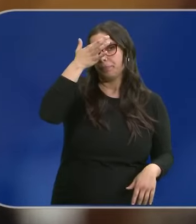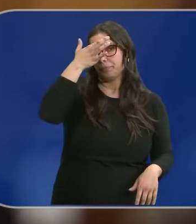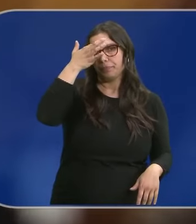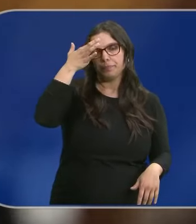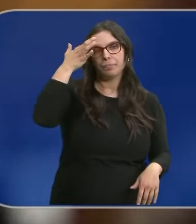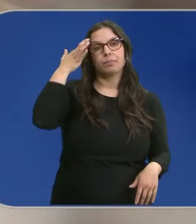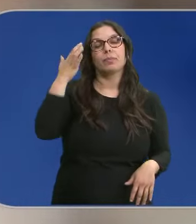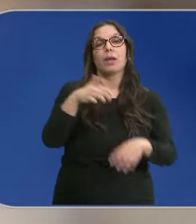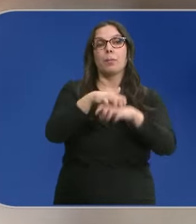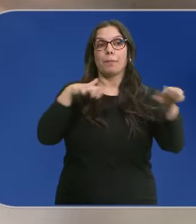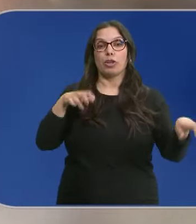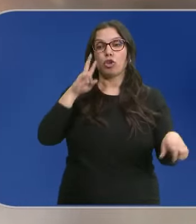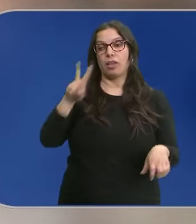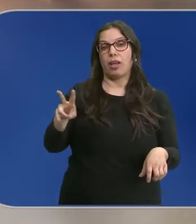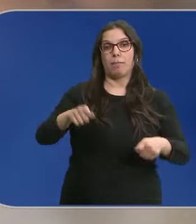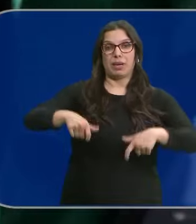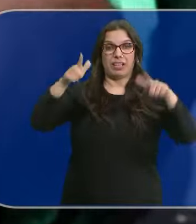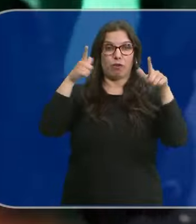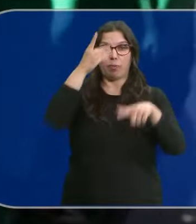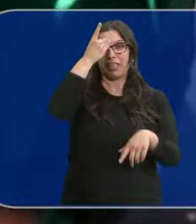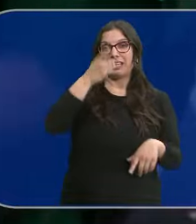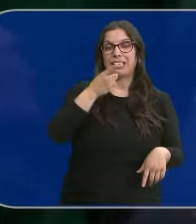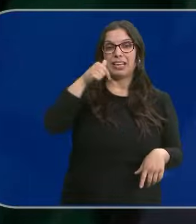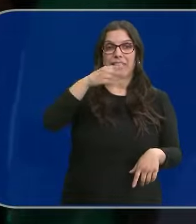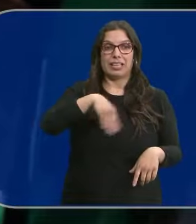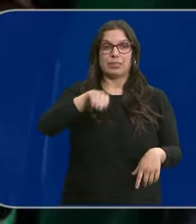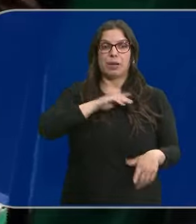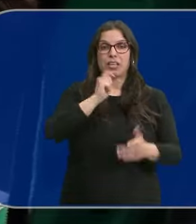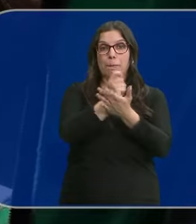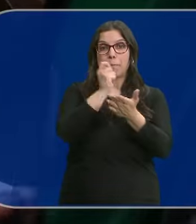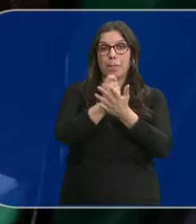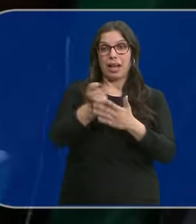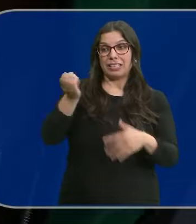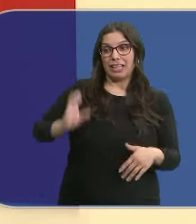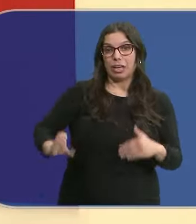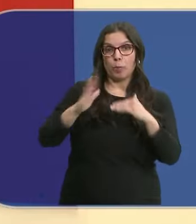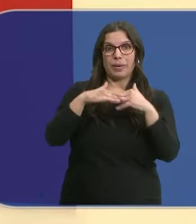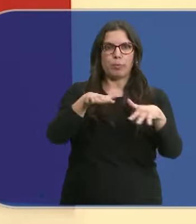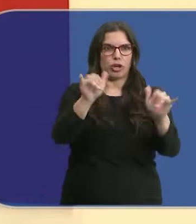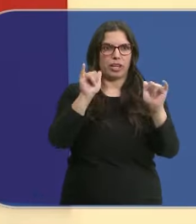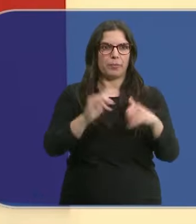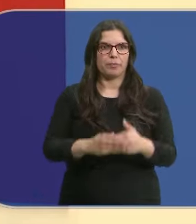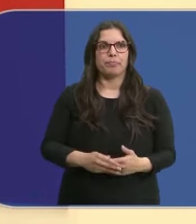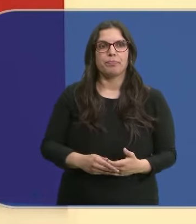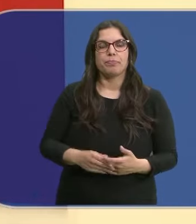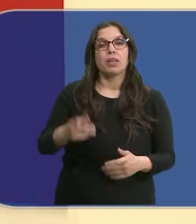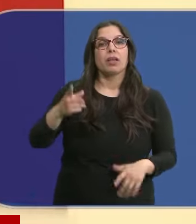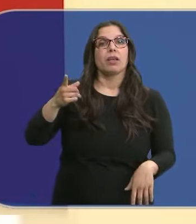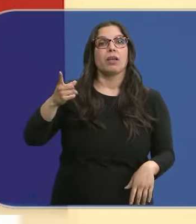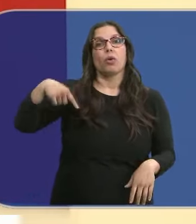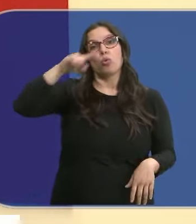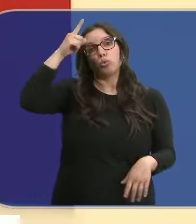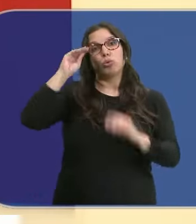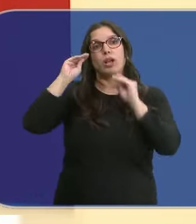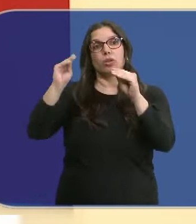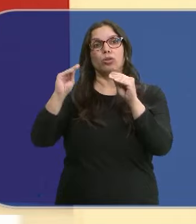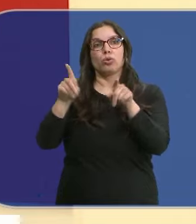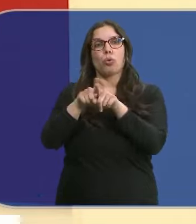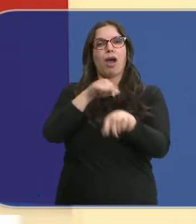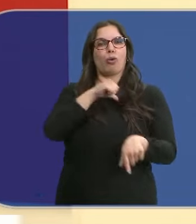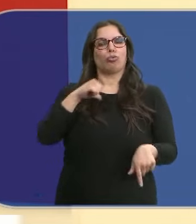La mayoría de estas grandes plataformas digitales en España no pagan ni el salario mínimo. Tienen una cultura de creer que son